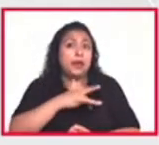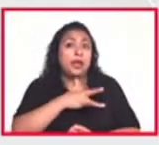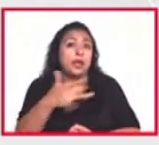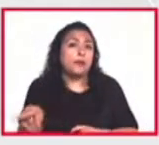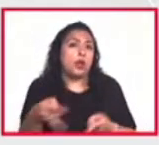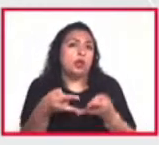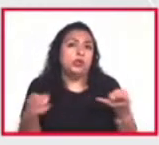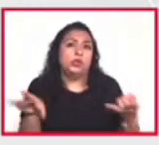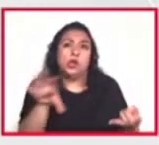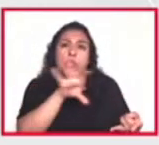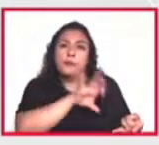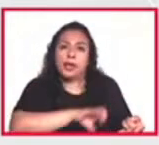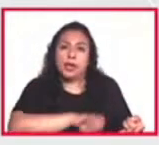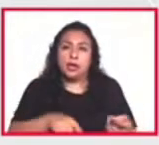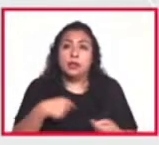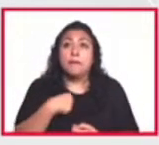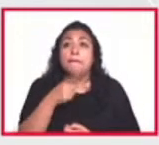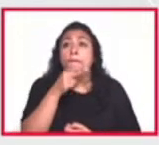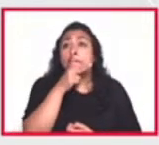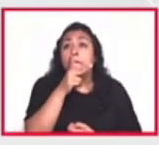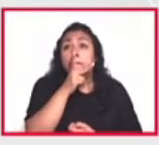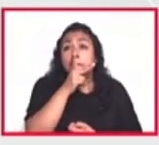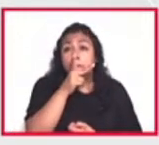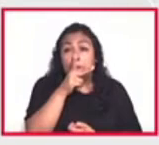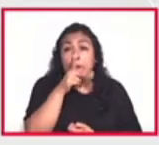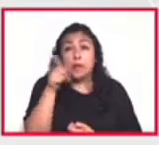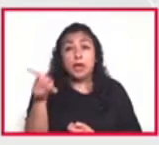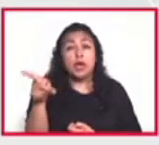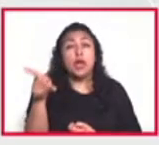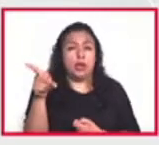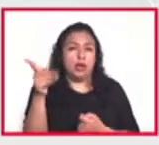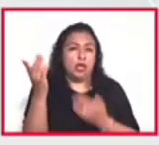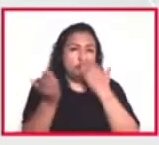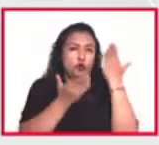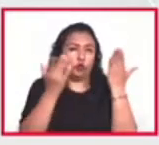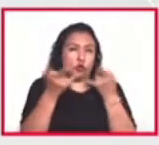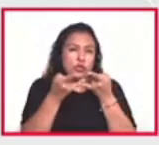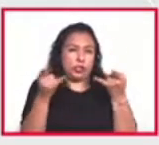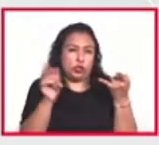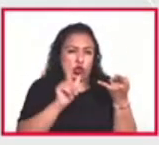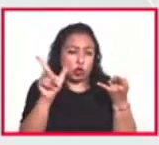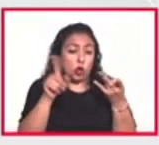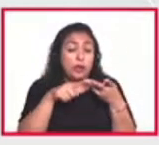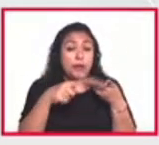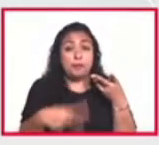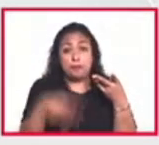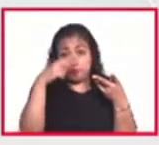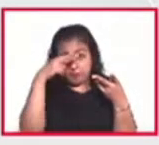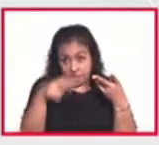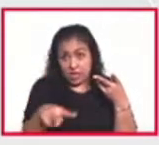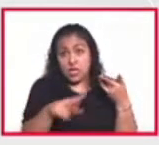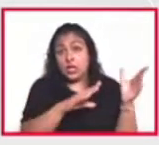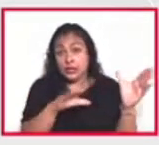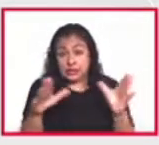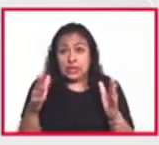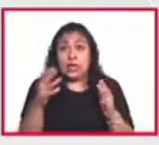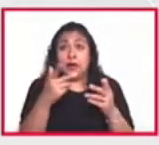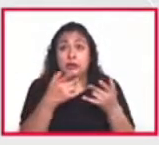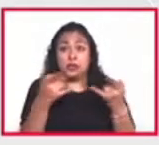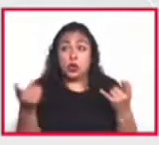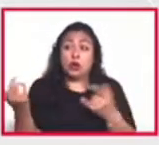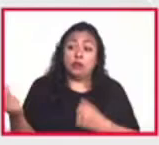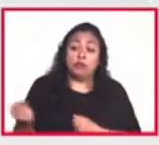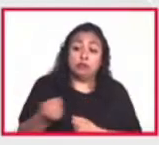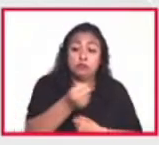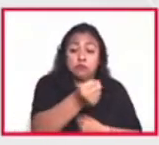Mi papá es se formó como historiador y en México era historiador y me llevaba a los museos con sus